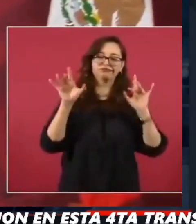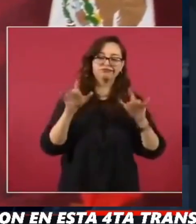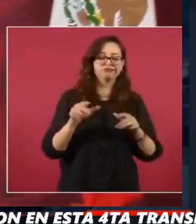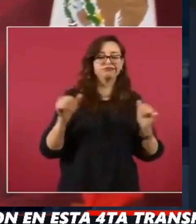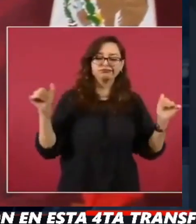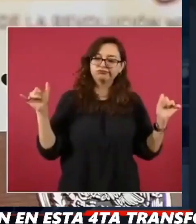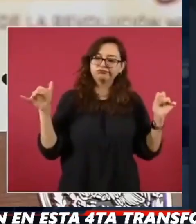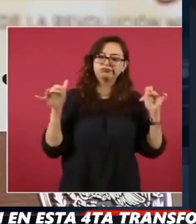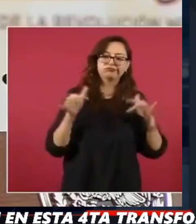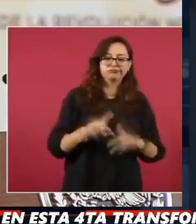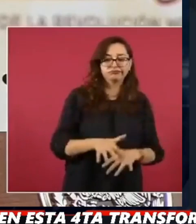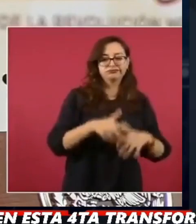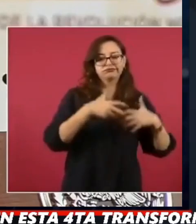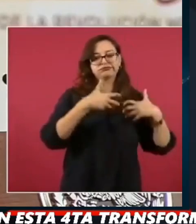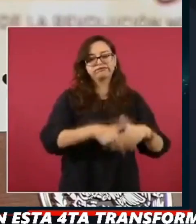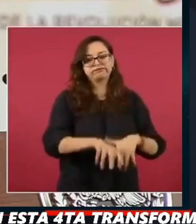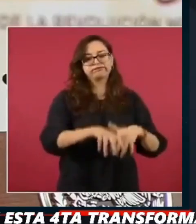para